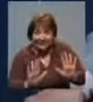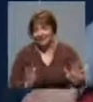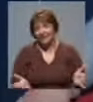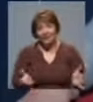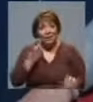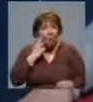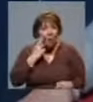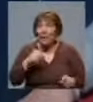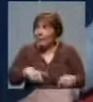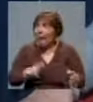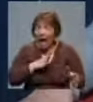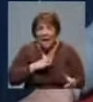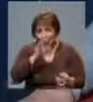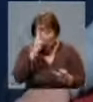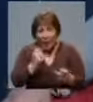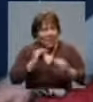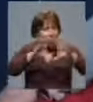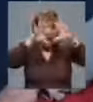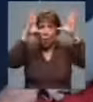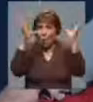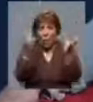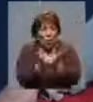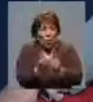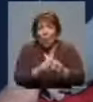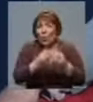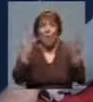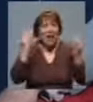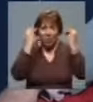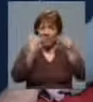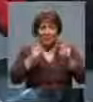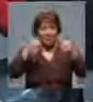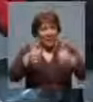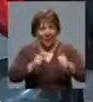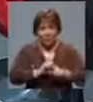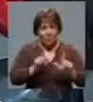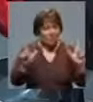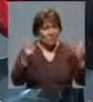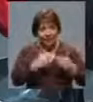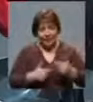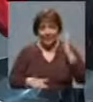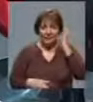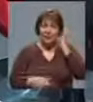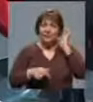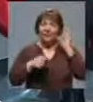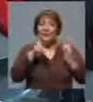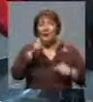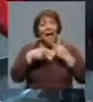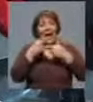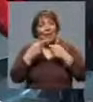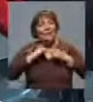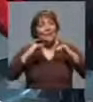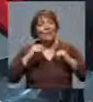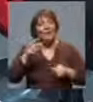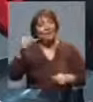problemas que existen en el Uruguay en el mundo y en cualquier lado en la educación que usted hablaba de tiempos electorales estuvo